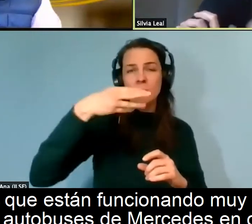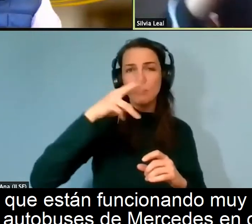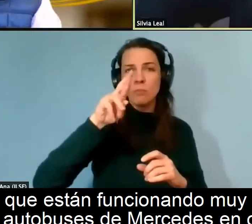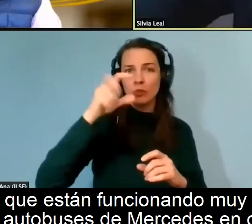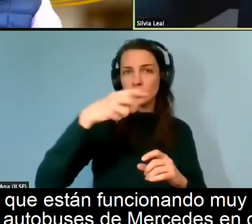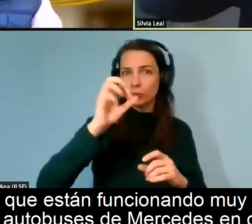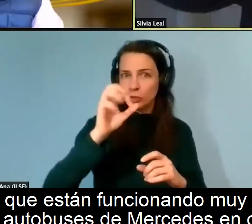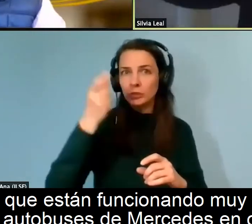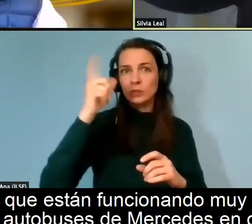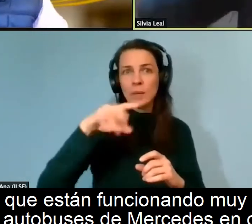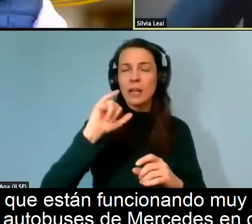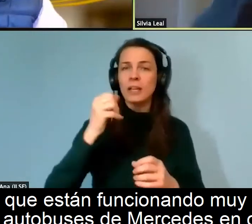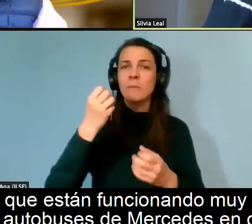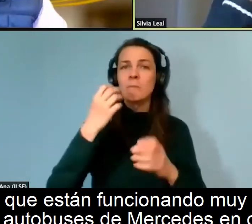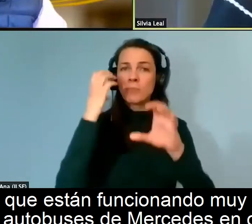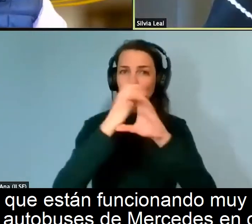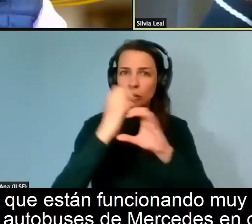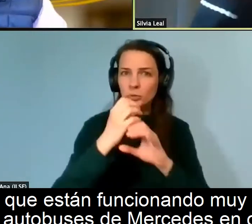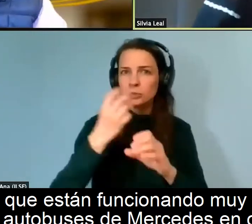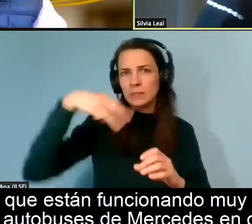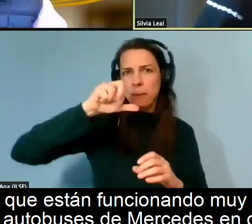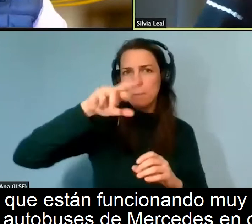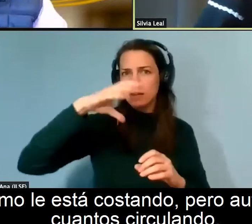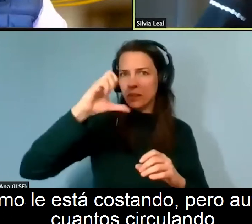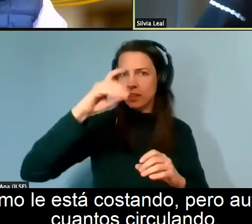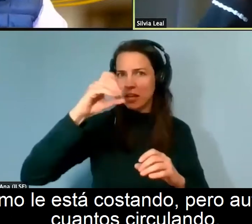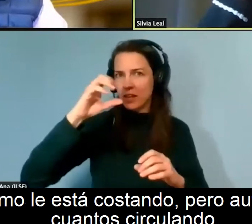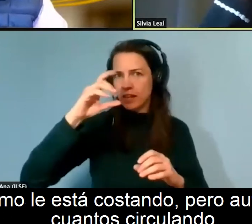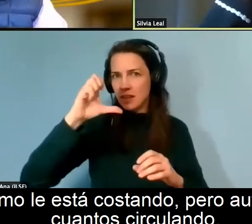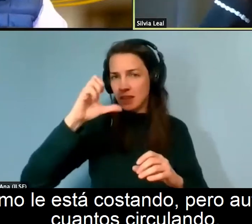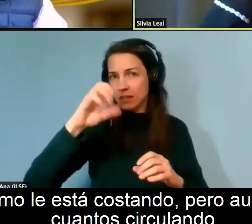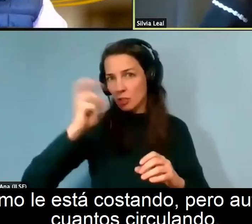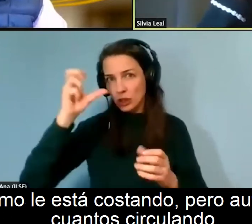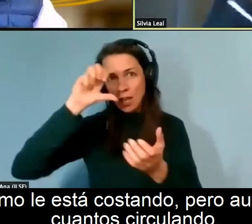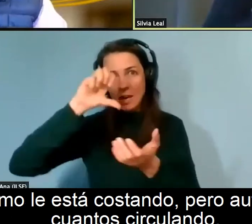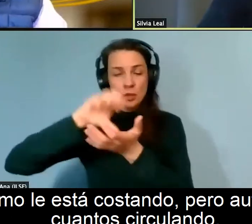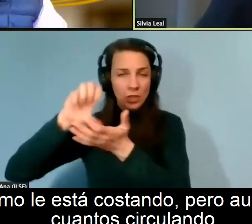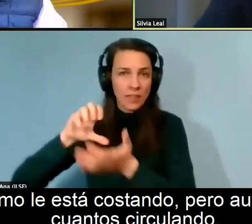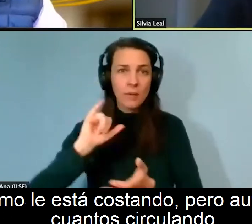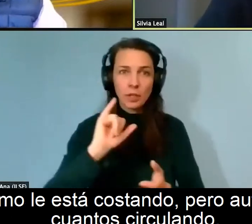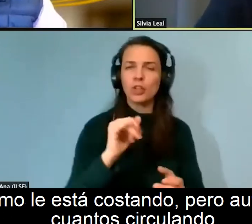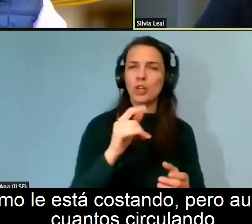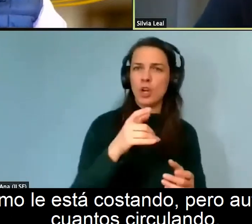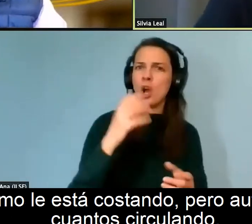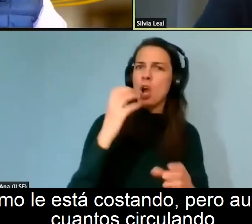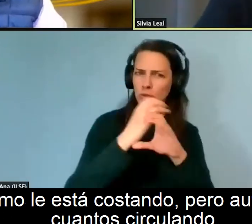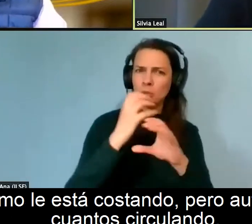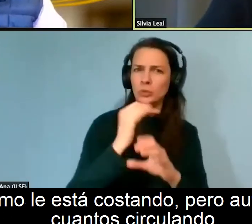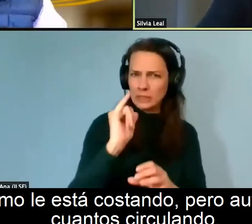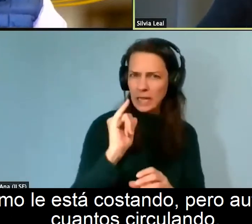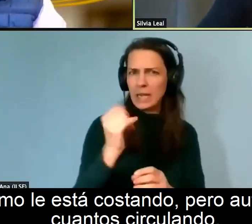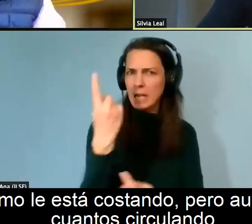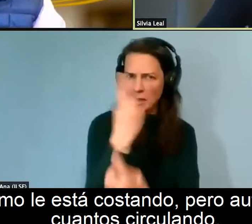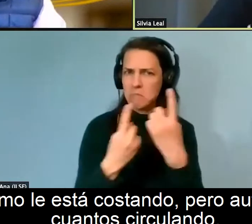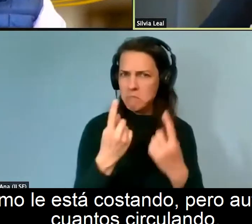autobuses también de Mercedes-Benz en otras ciudades y el vehículo autónomo todavía le está costando, pero autobuses ya hay